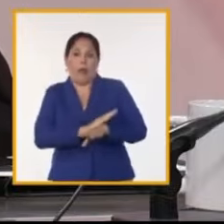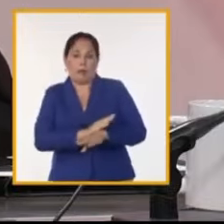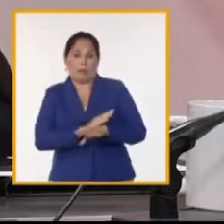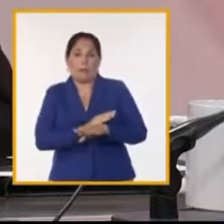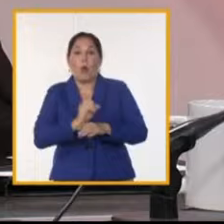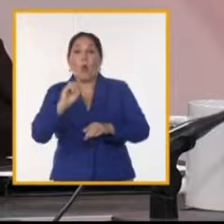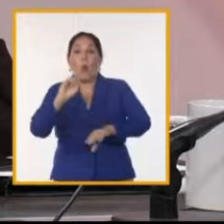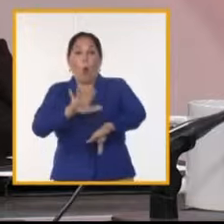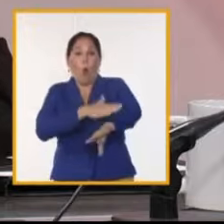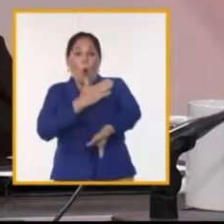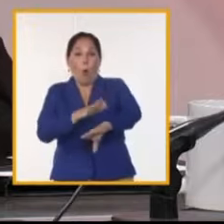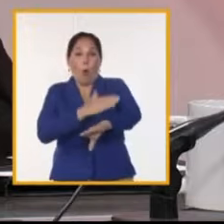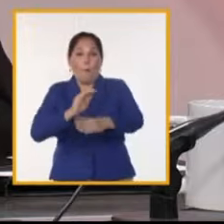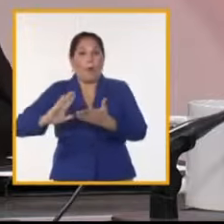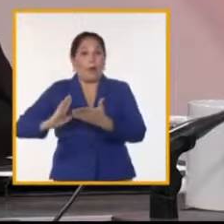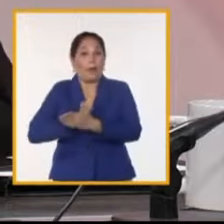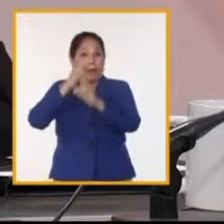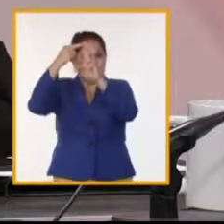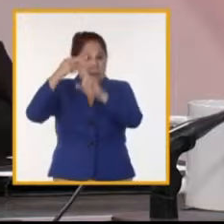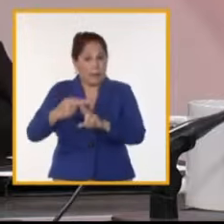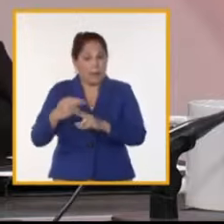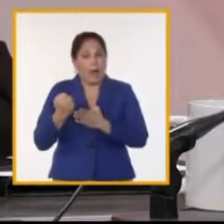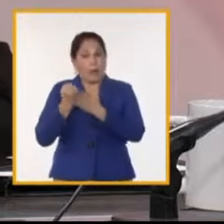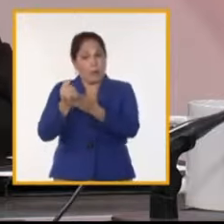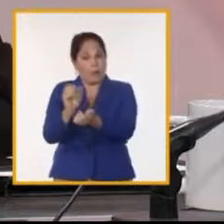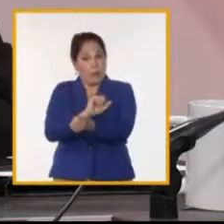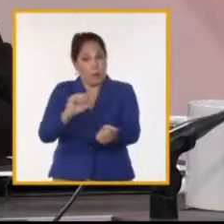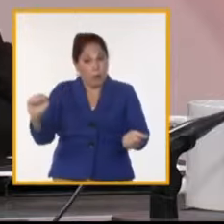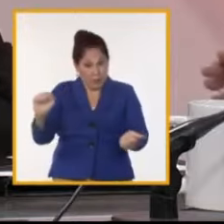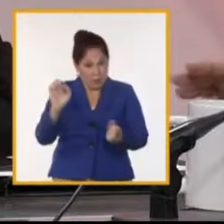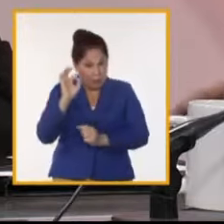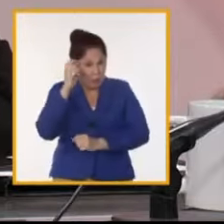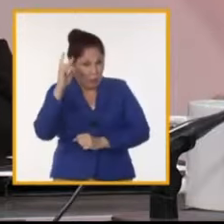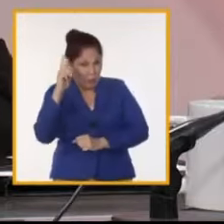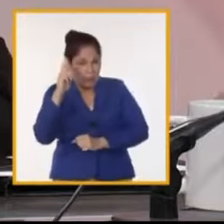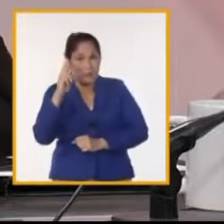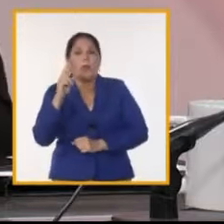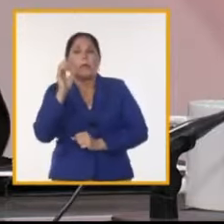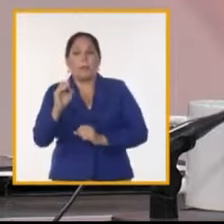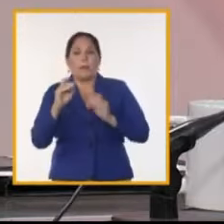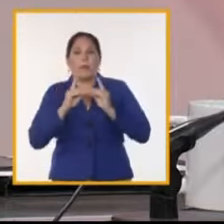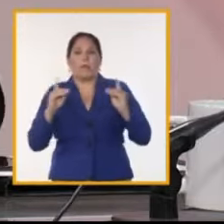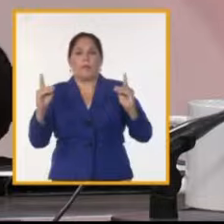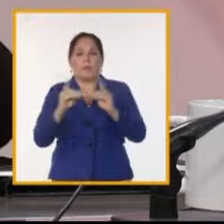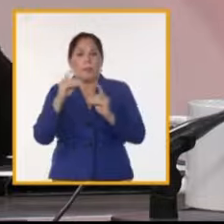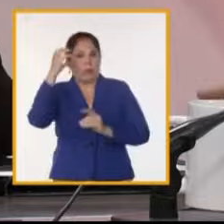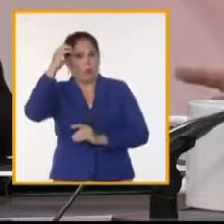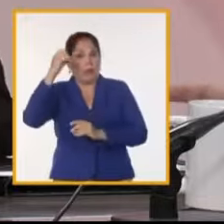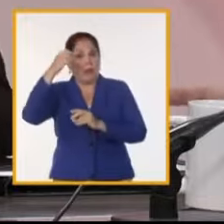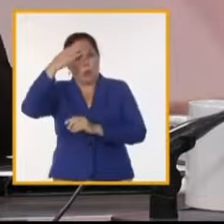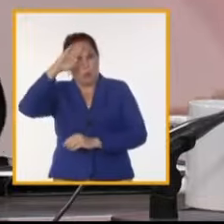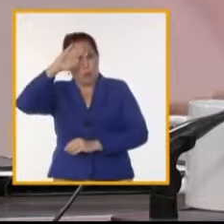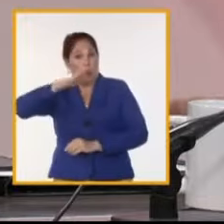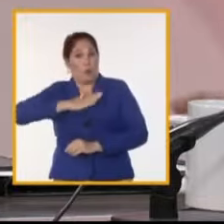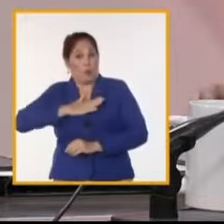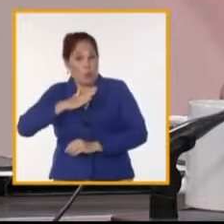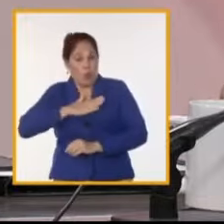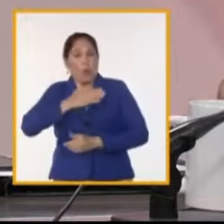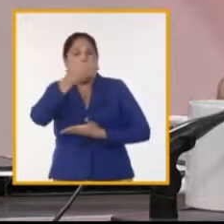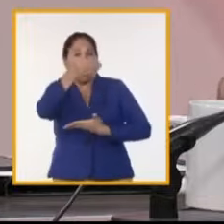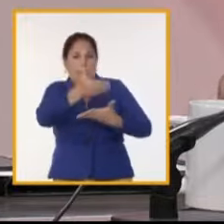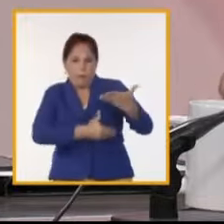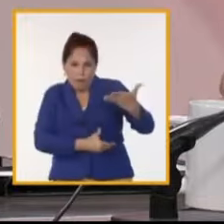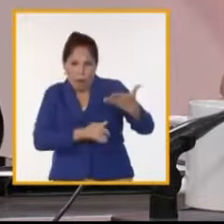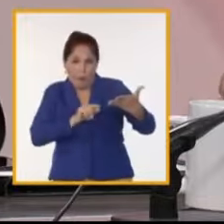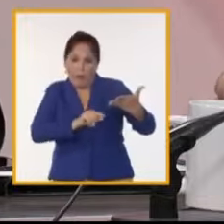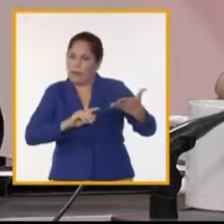Obama retirara Cuba de la lista de países patrocinadores del terrorismo pues había retirado el departamento de estado a Cuba de aquel informe que